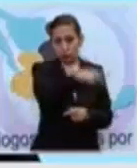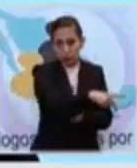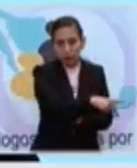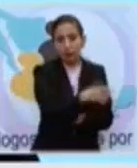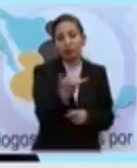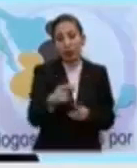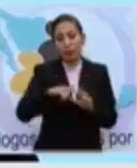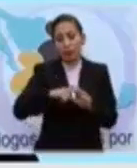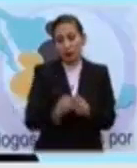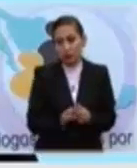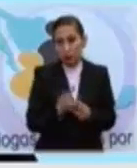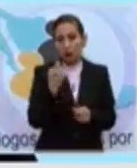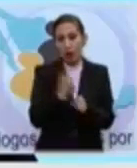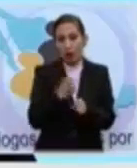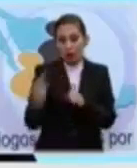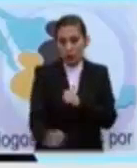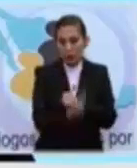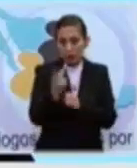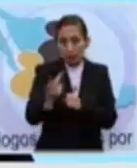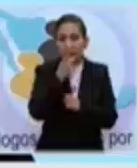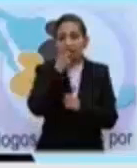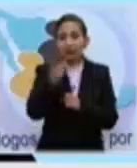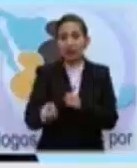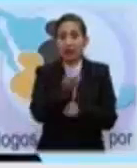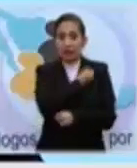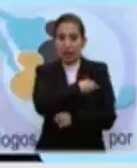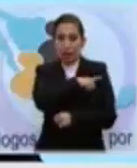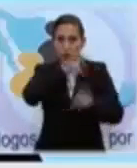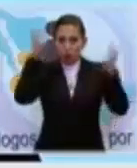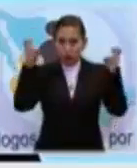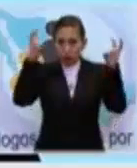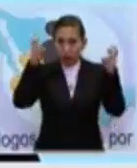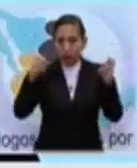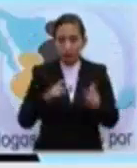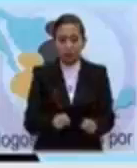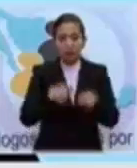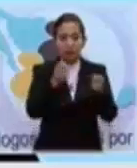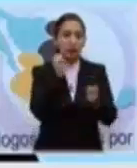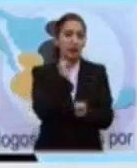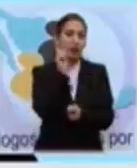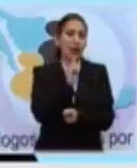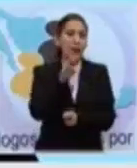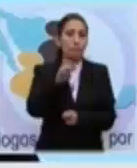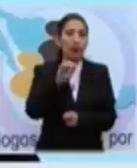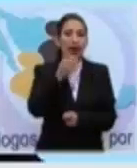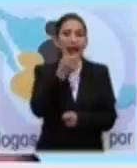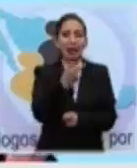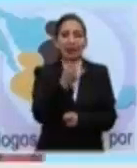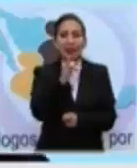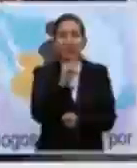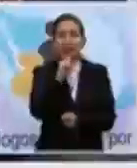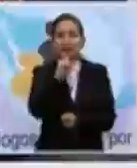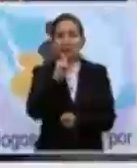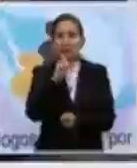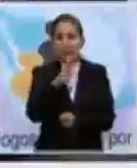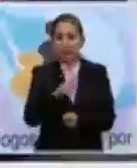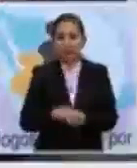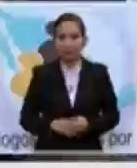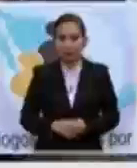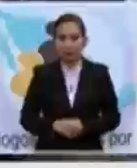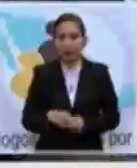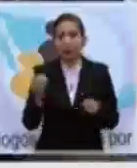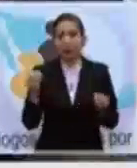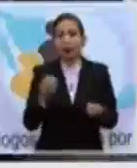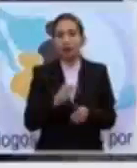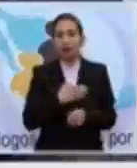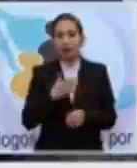ellas. Iniciaríamos con la primera pregunta en materia de salud. Tiene la palabra la senadora Maqui Esther Ortiz Domínguez. Senadora.